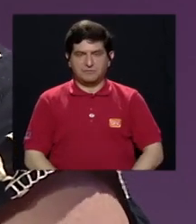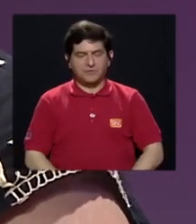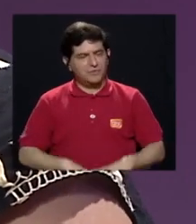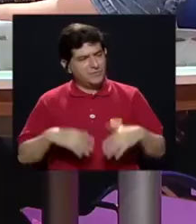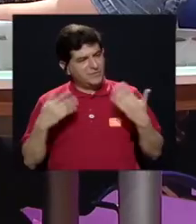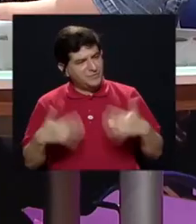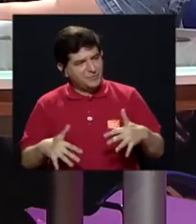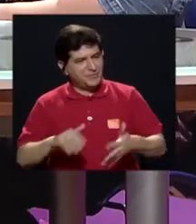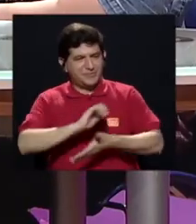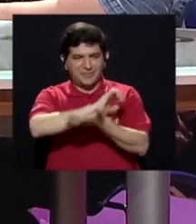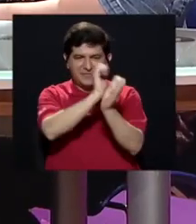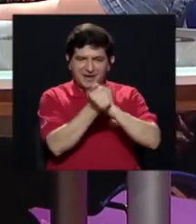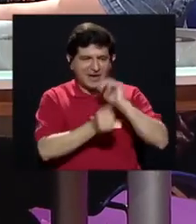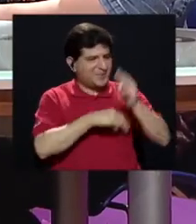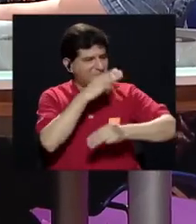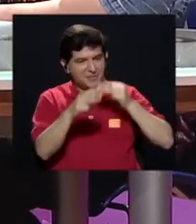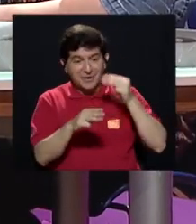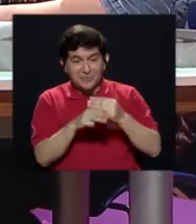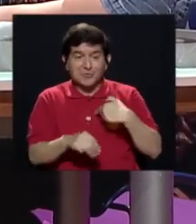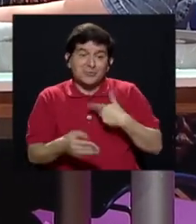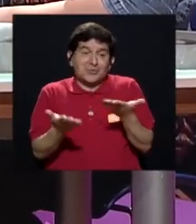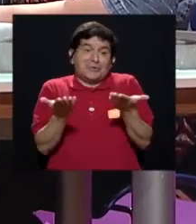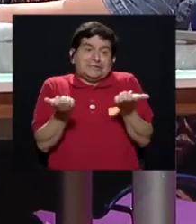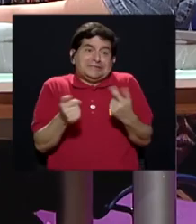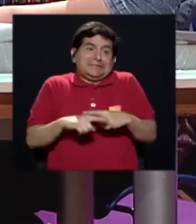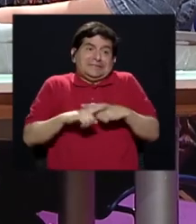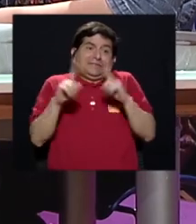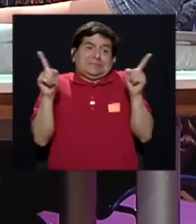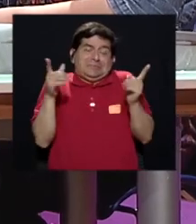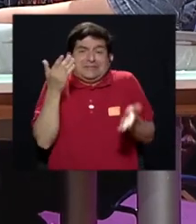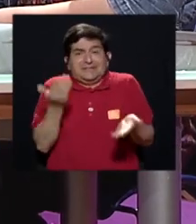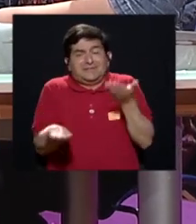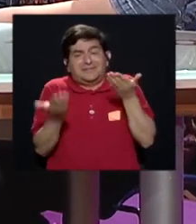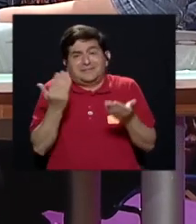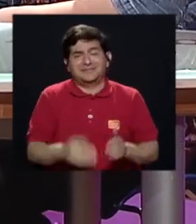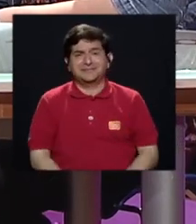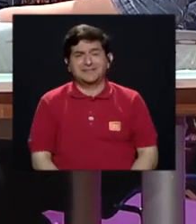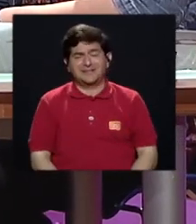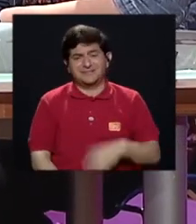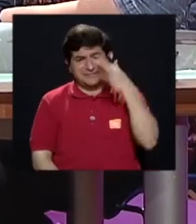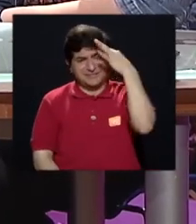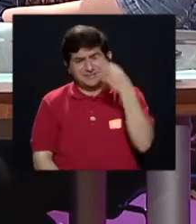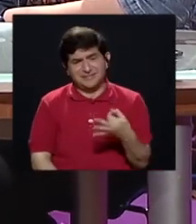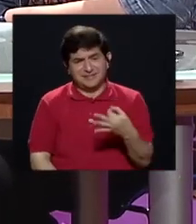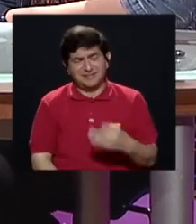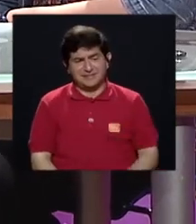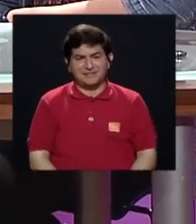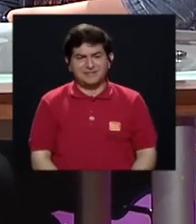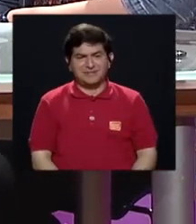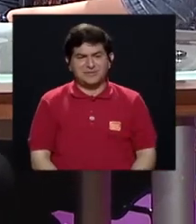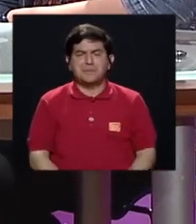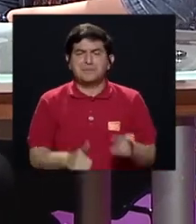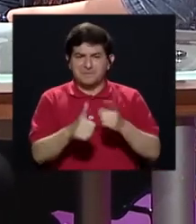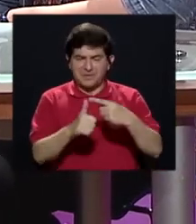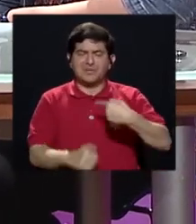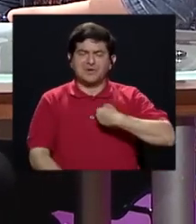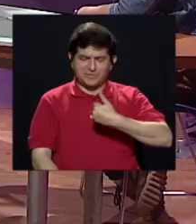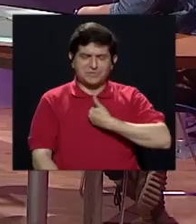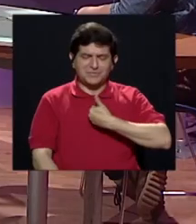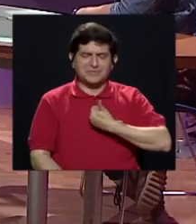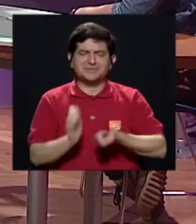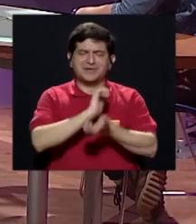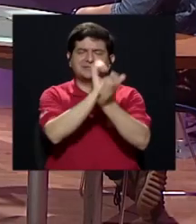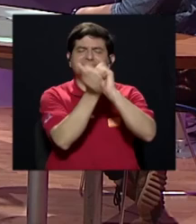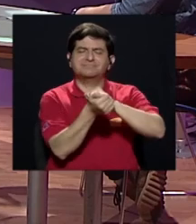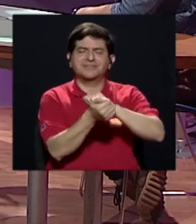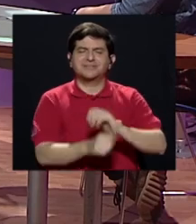Puña, transformar todo el mundo desearía, ¿verdad? Pero es como también creo que cambiarme primero. Sí,